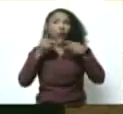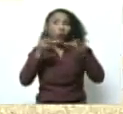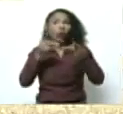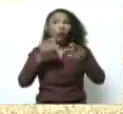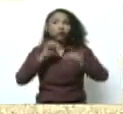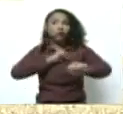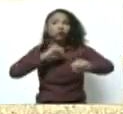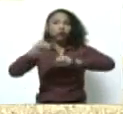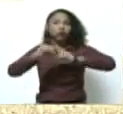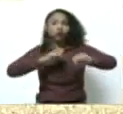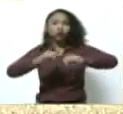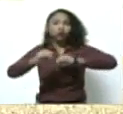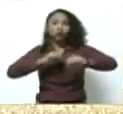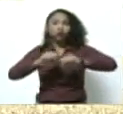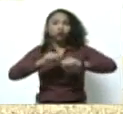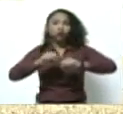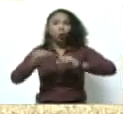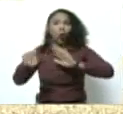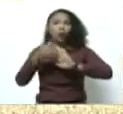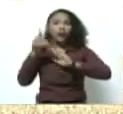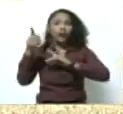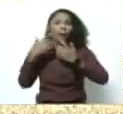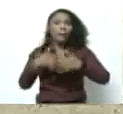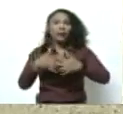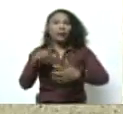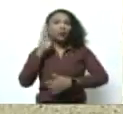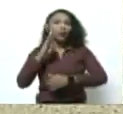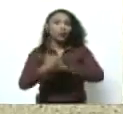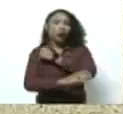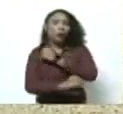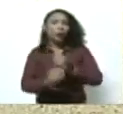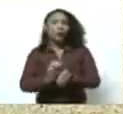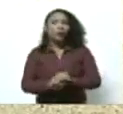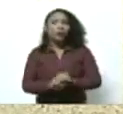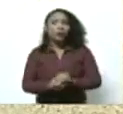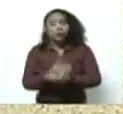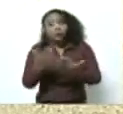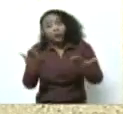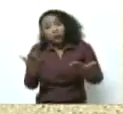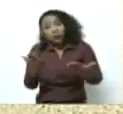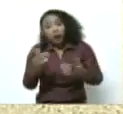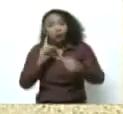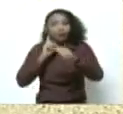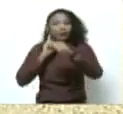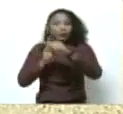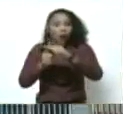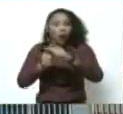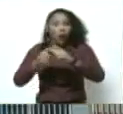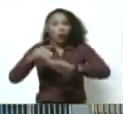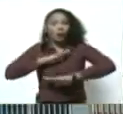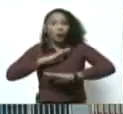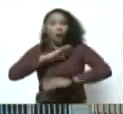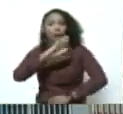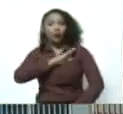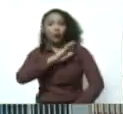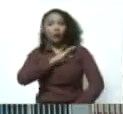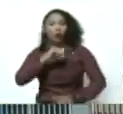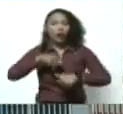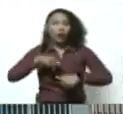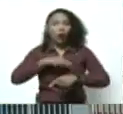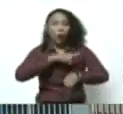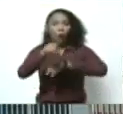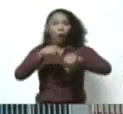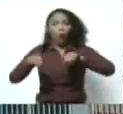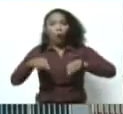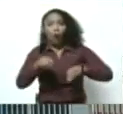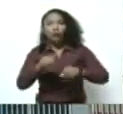actúa contra estas empresas corruptas y obviamente incauta los bienes a través de nuestra coordinación